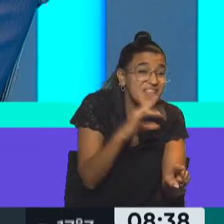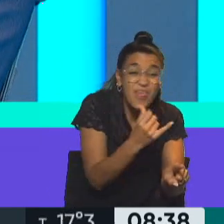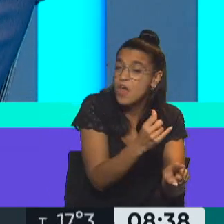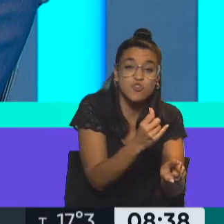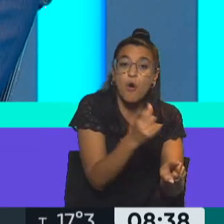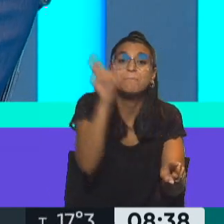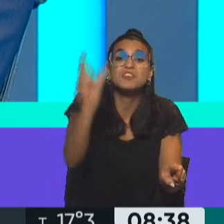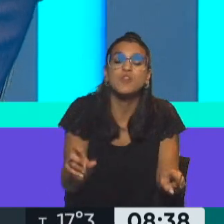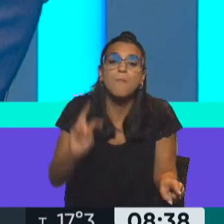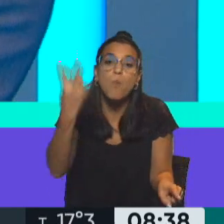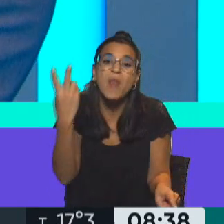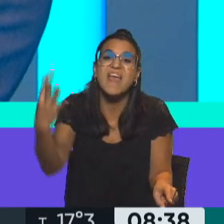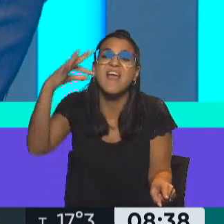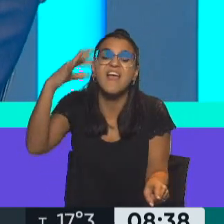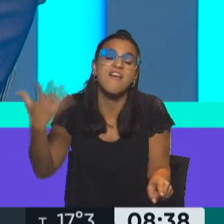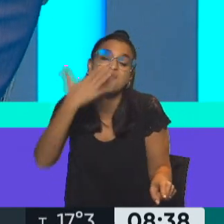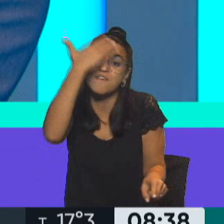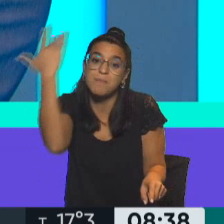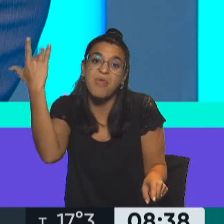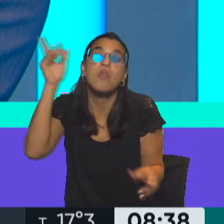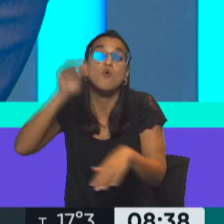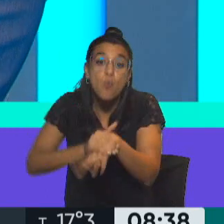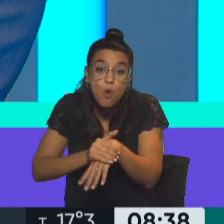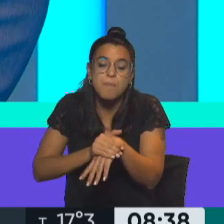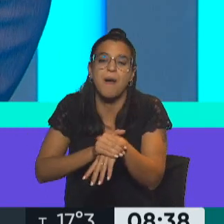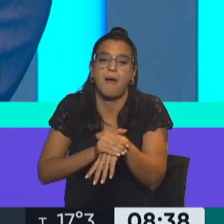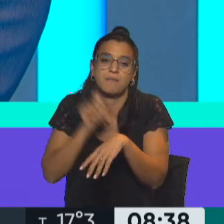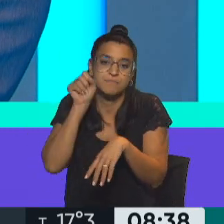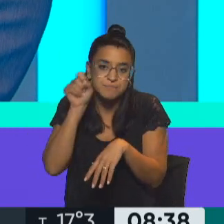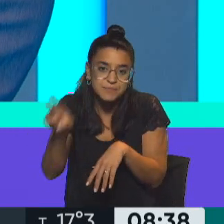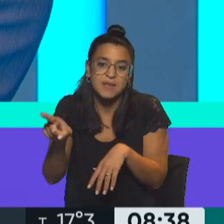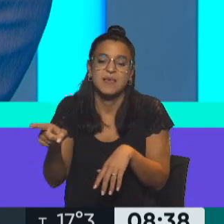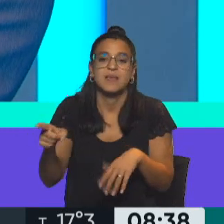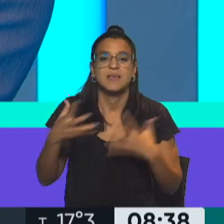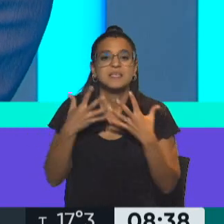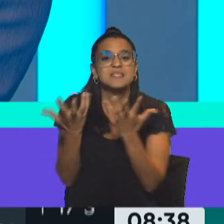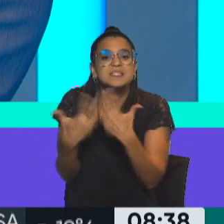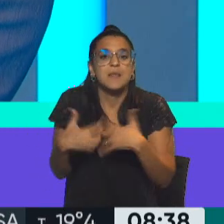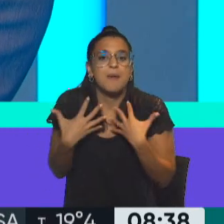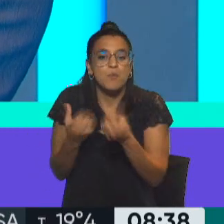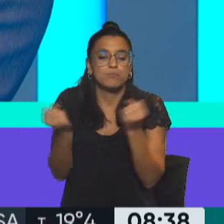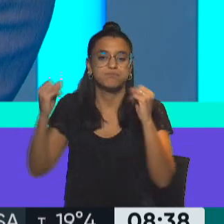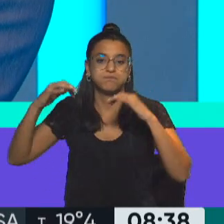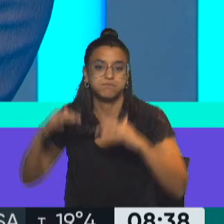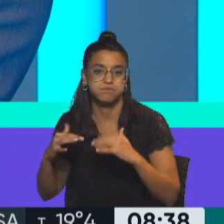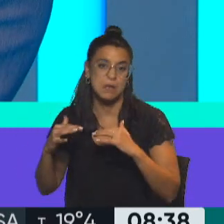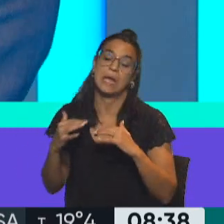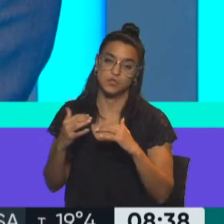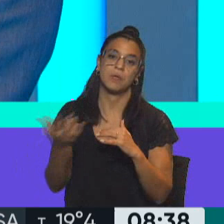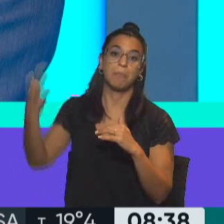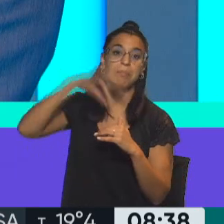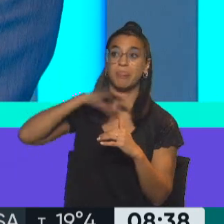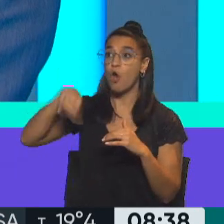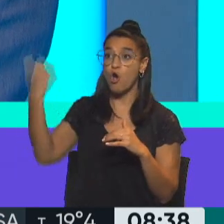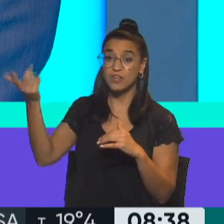personas mueren de enfermedades relacionadas o causadas por esta disminución en el sistema inmunológico que